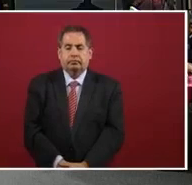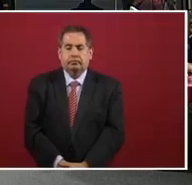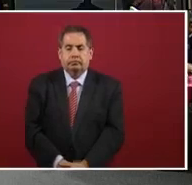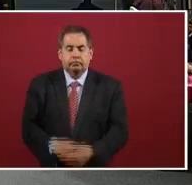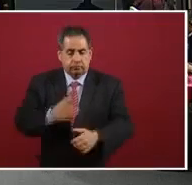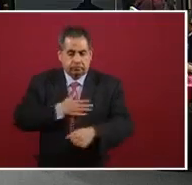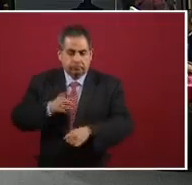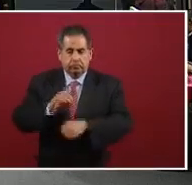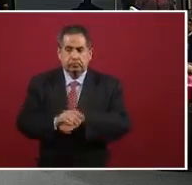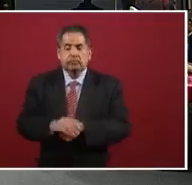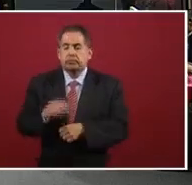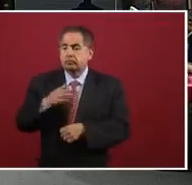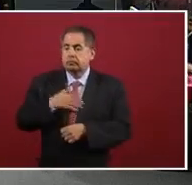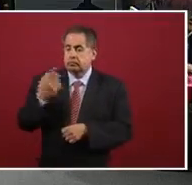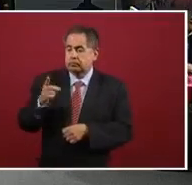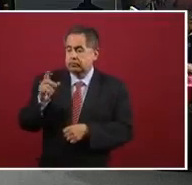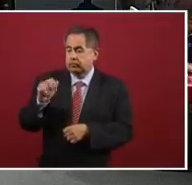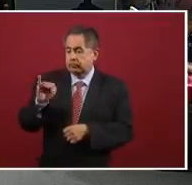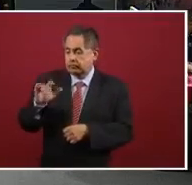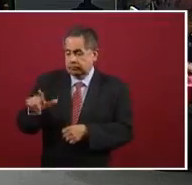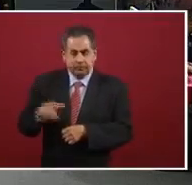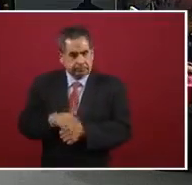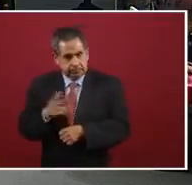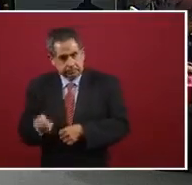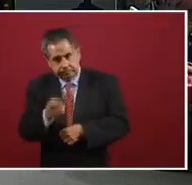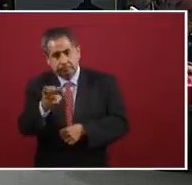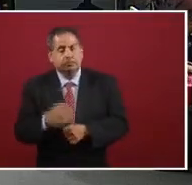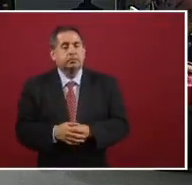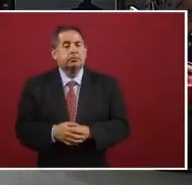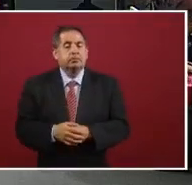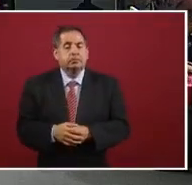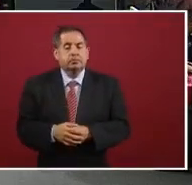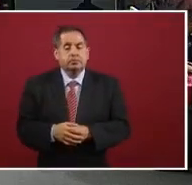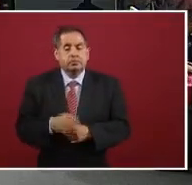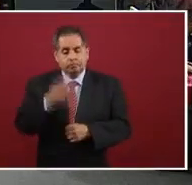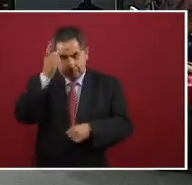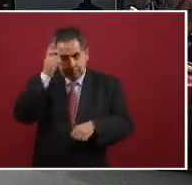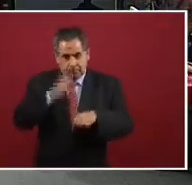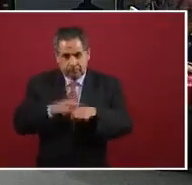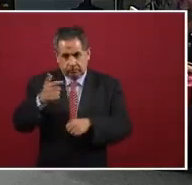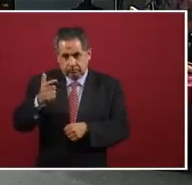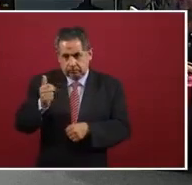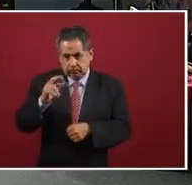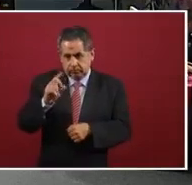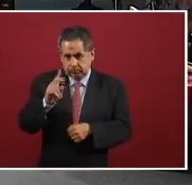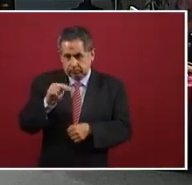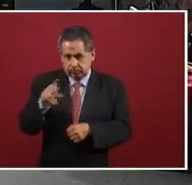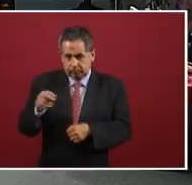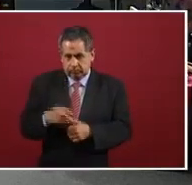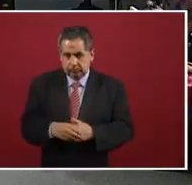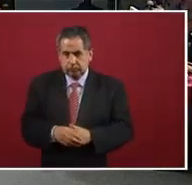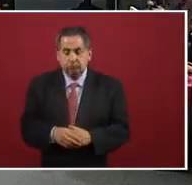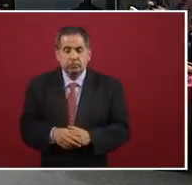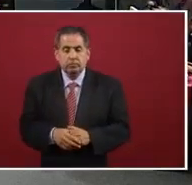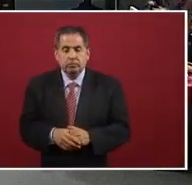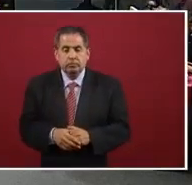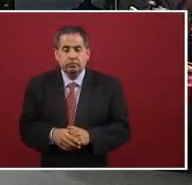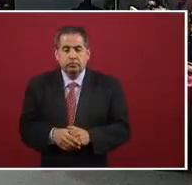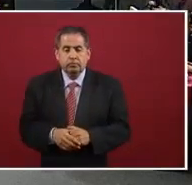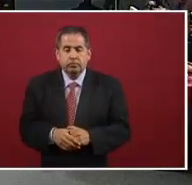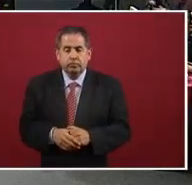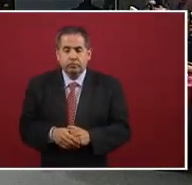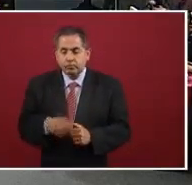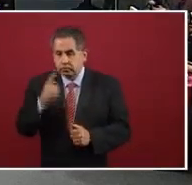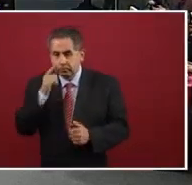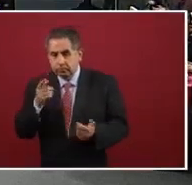Buenos días, Daniel Blancas de Crónica. A mí me gustaría hacerle, si es posible, la pregunta al director Garduño. ¿Sí? Haz la pregunta y